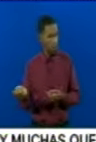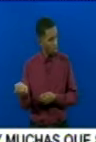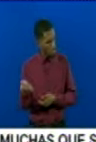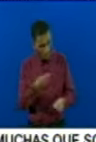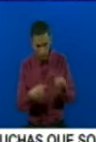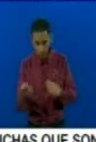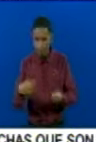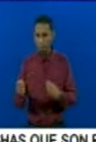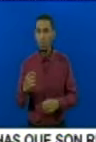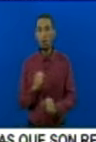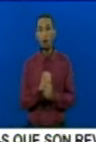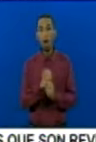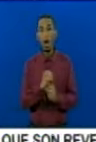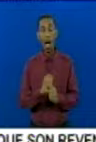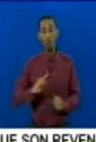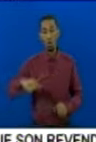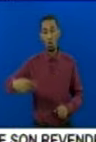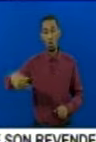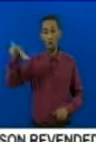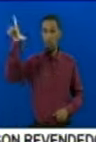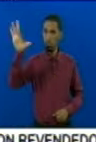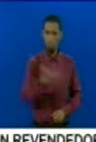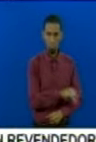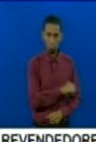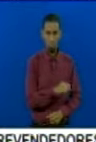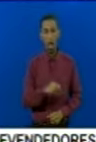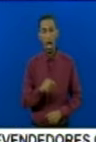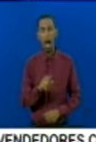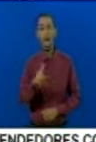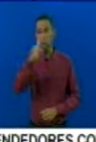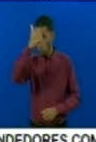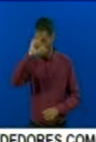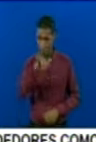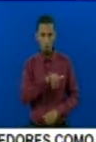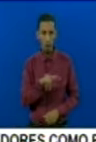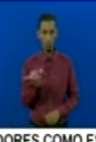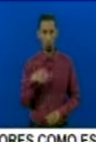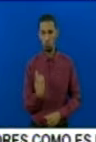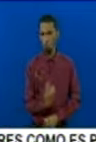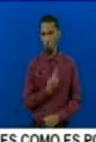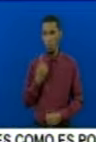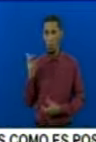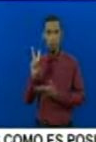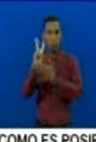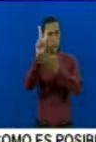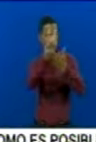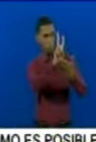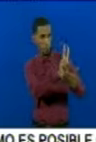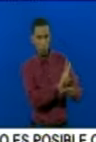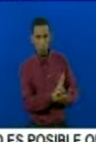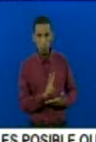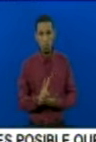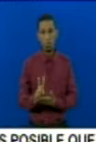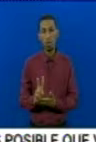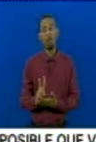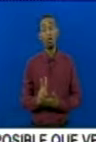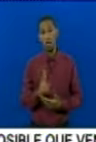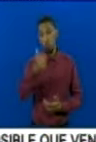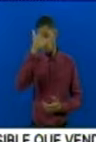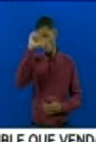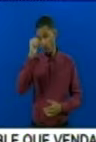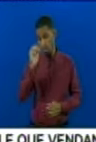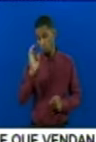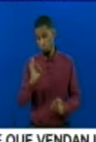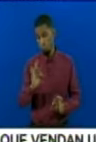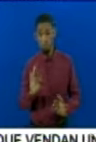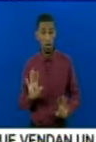de trabajar todos los días de la semana. Este domingo recorríamos la ciudad, después hablaremos de ese producto, pero este domingo en